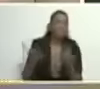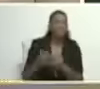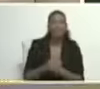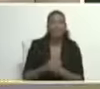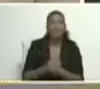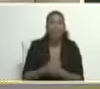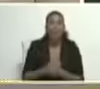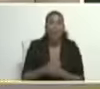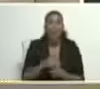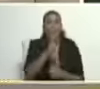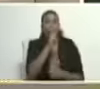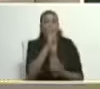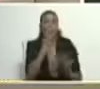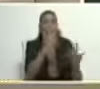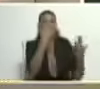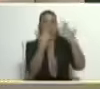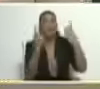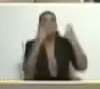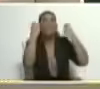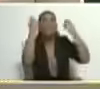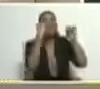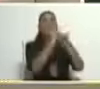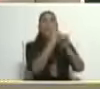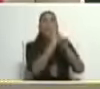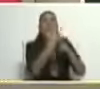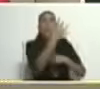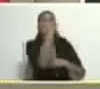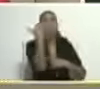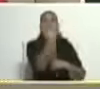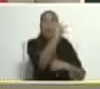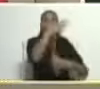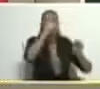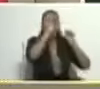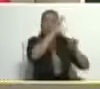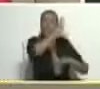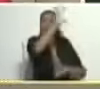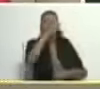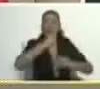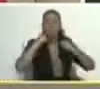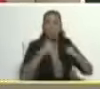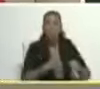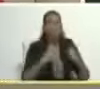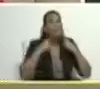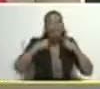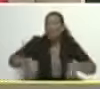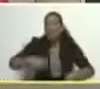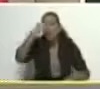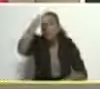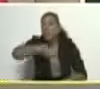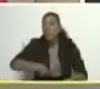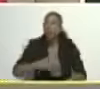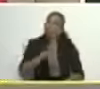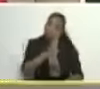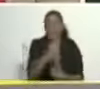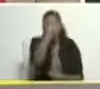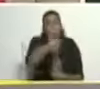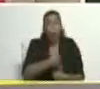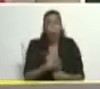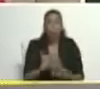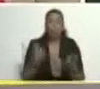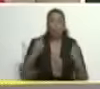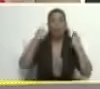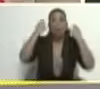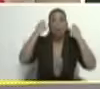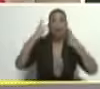Los que caen en el juego de la propaganda del imperialismo están perdidos. Yo he sufrido de esa propaganda